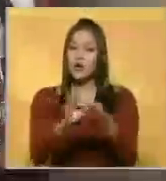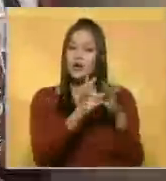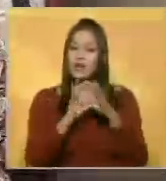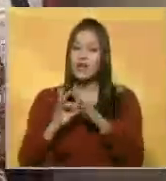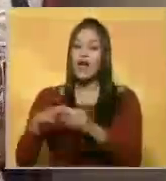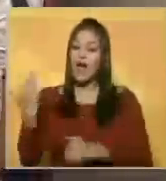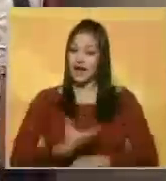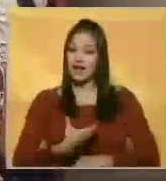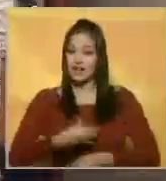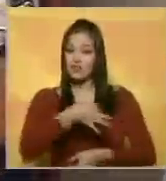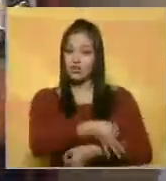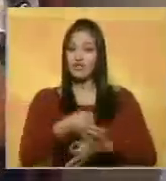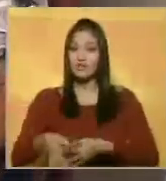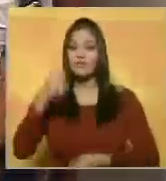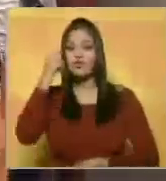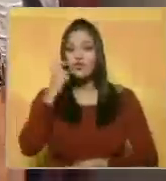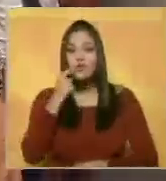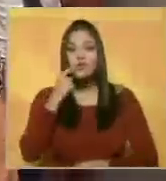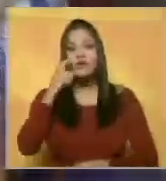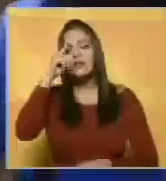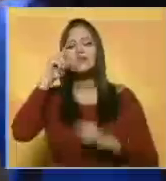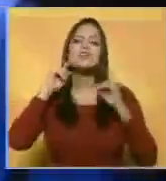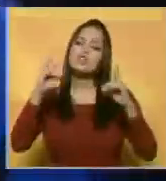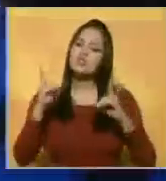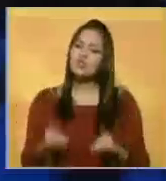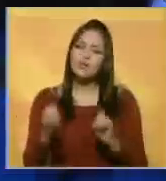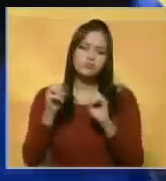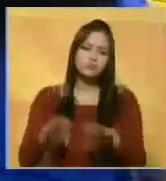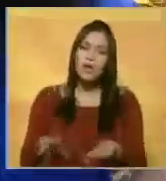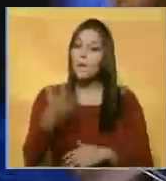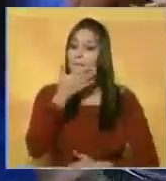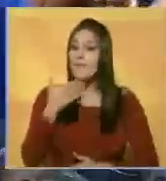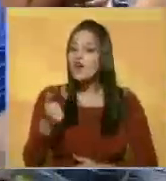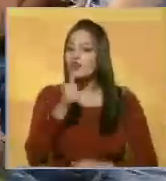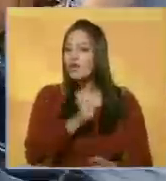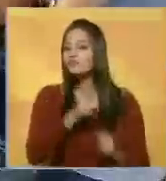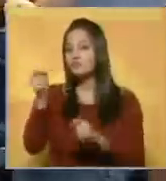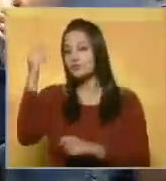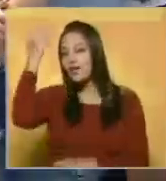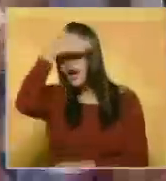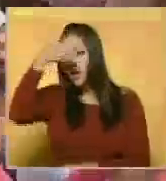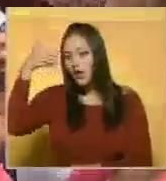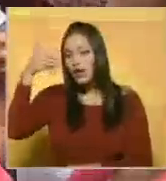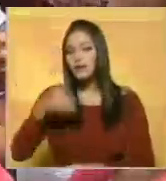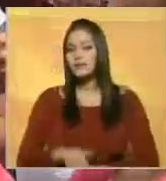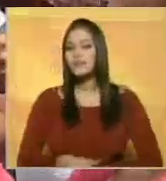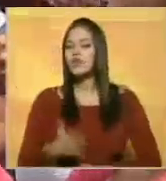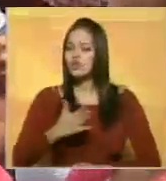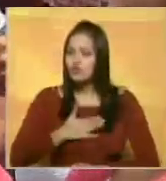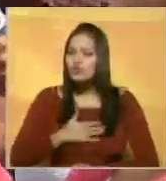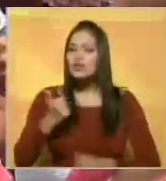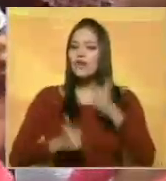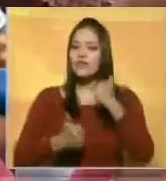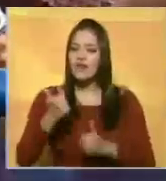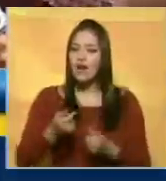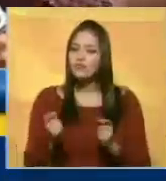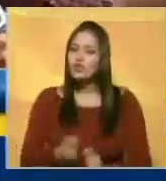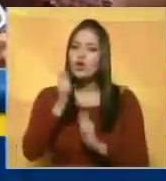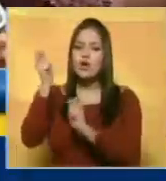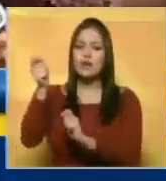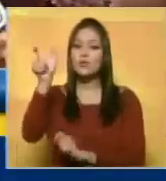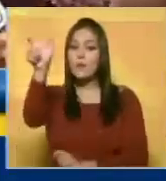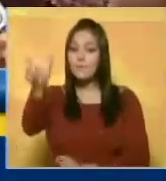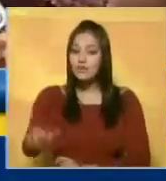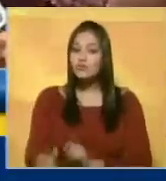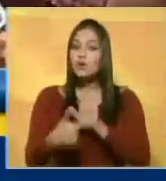la alcaldía del municipio Sucre, pero decidió retirarse para dejar en su lugar a Carlos Ocariz. Estoy dejando la candidatura en manos de una